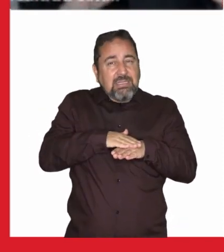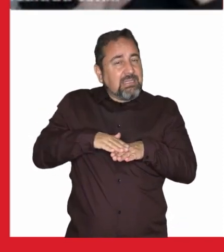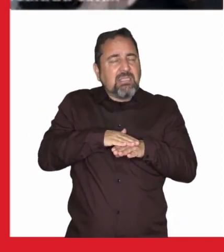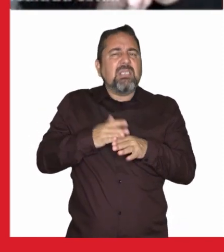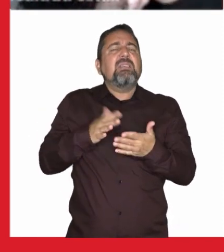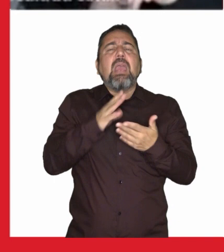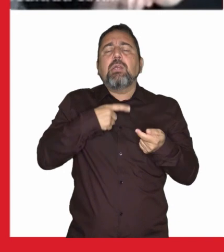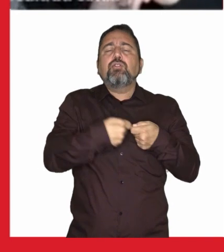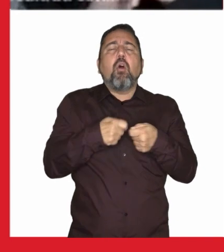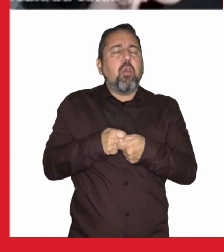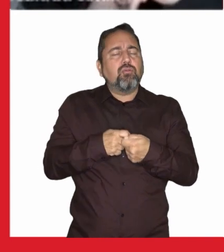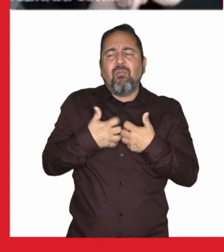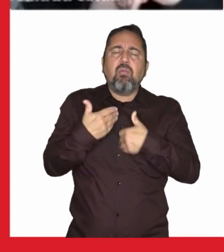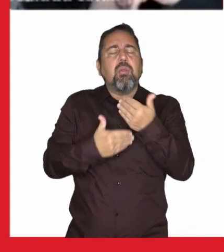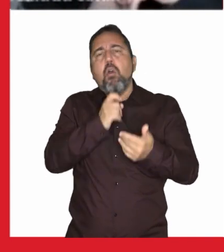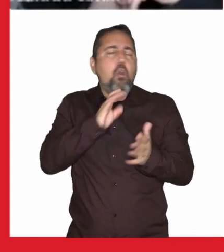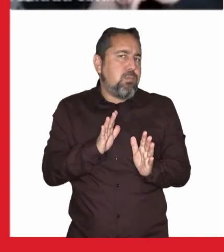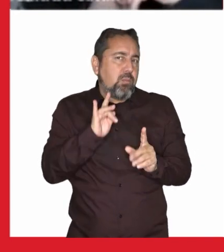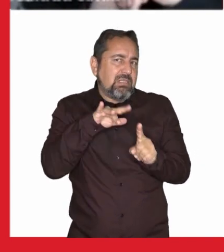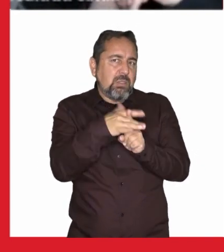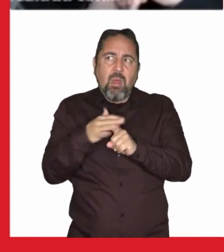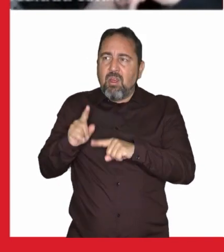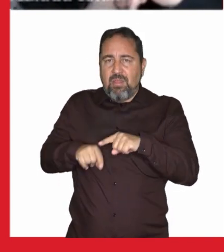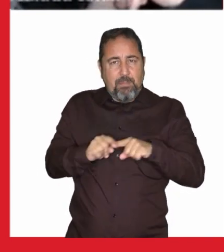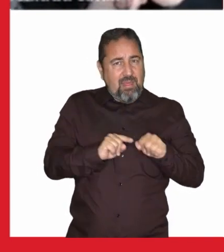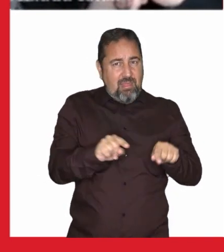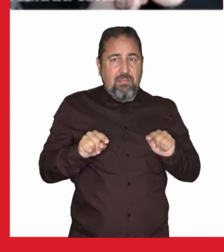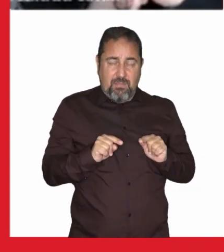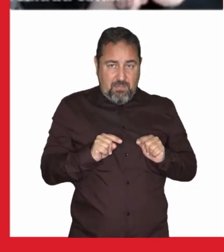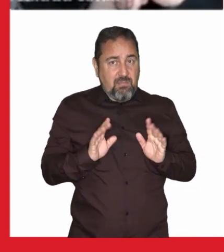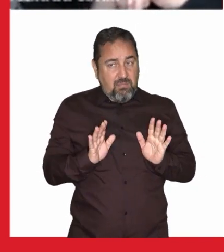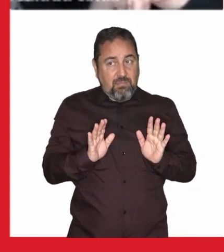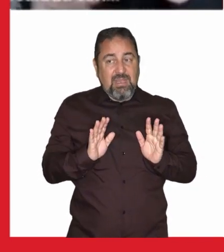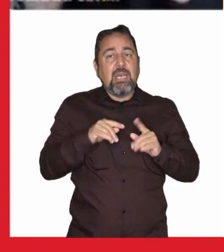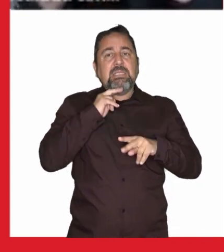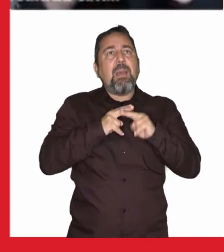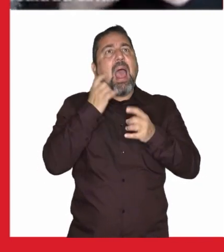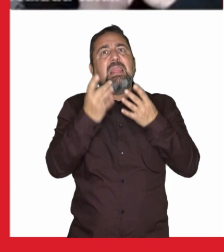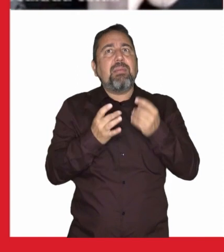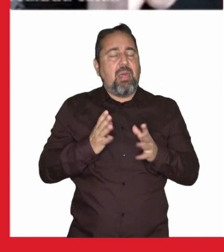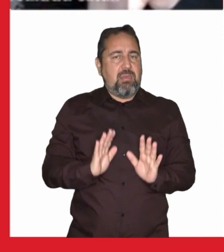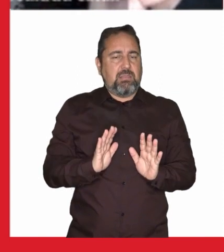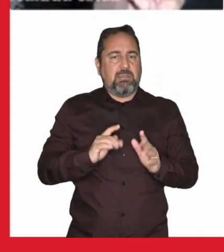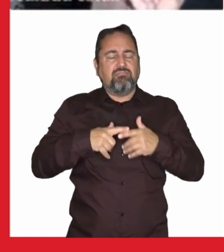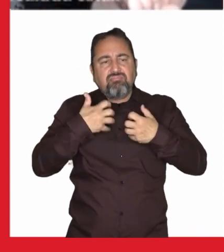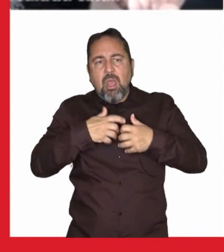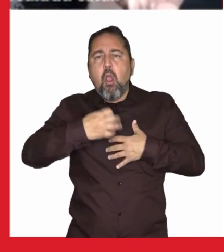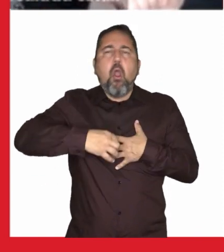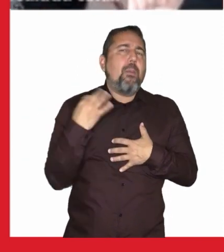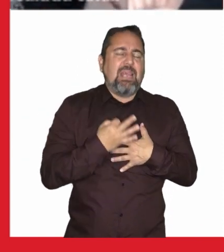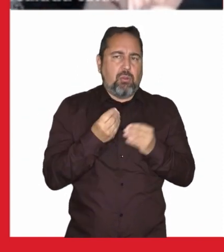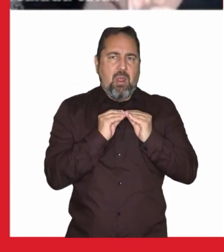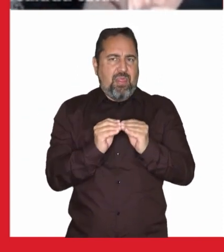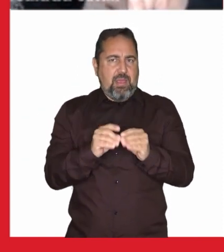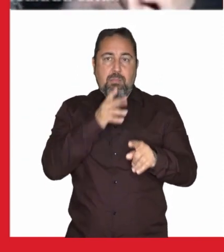básicamente es cómo van a actuar los socios en determinadas circunstancias, qué actividades están obligadas